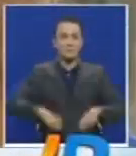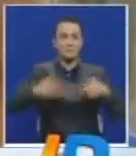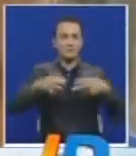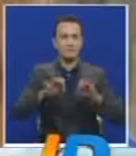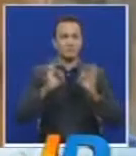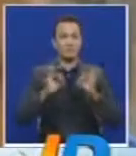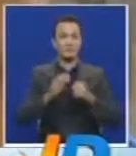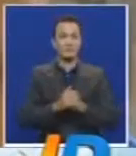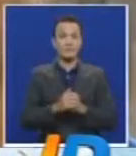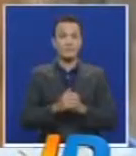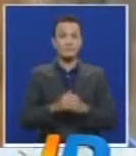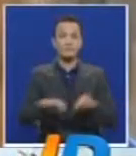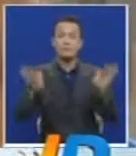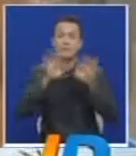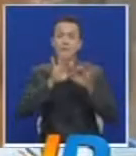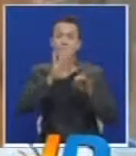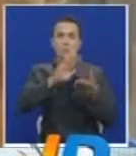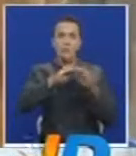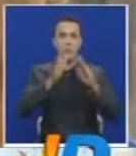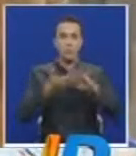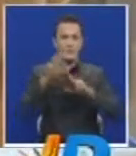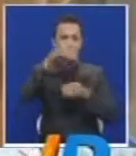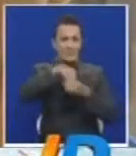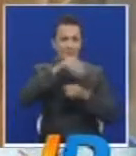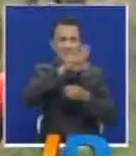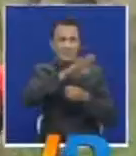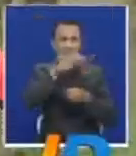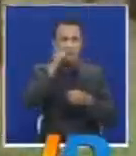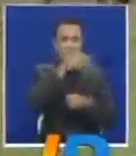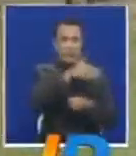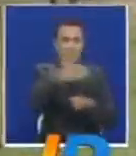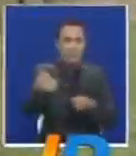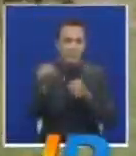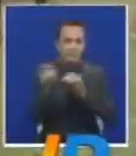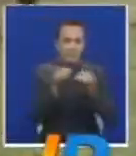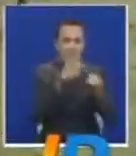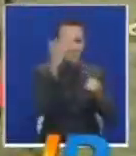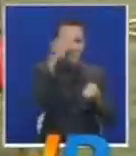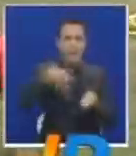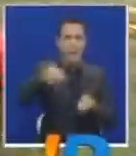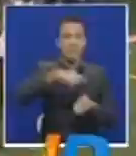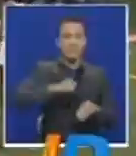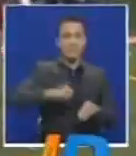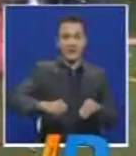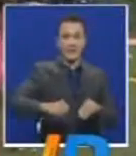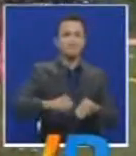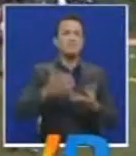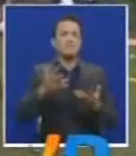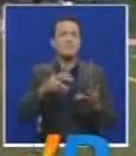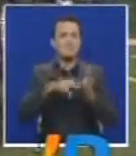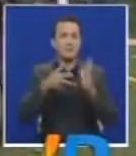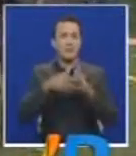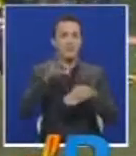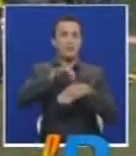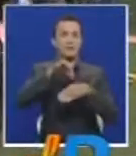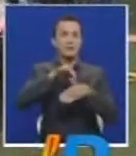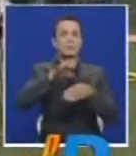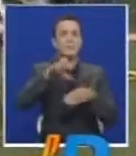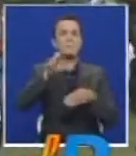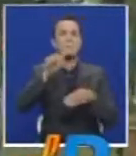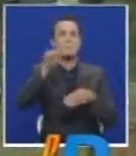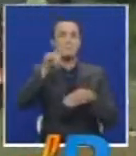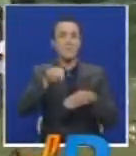Grandes desarrollo entre la comunidad y los niños ya conocen sus derechos. José Luis hace parte del proyecto de patrocinios de la Fundación Plan. Como